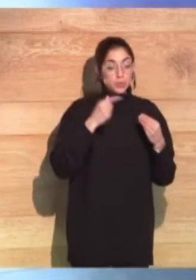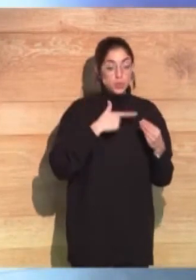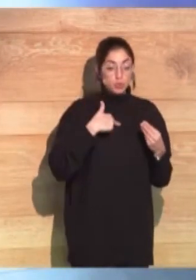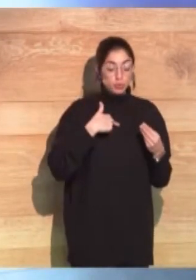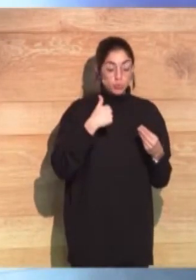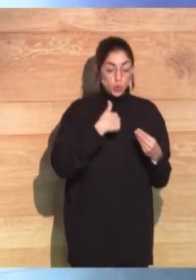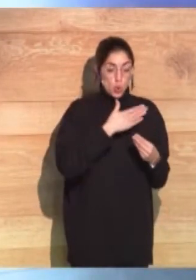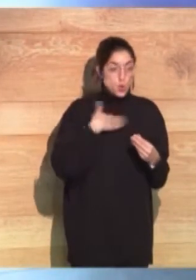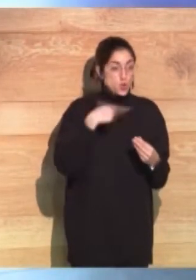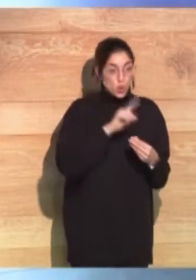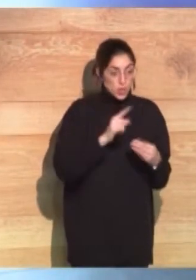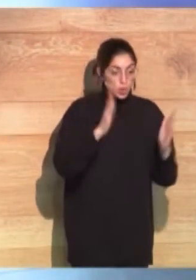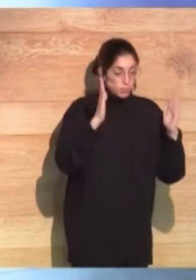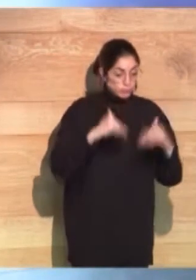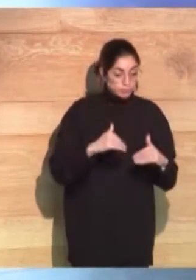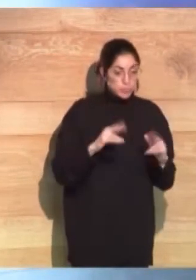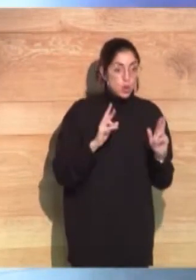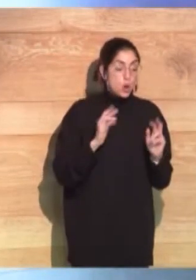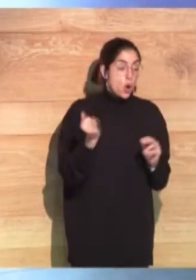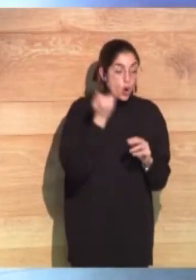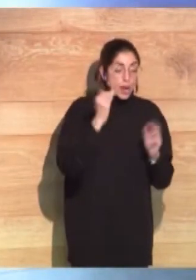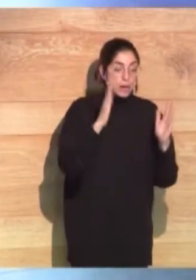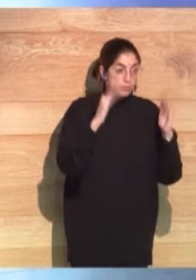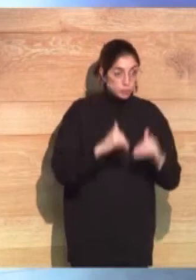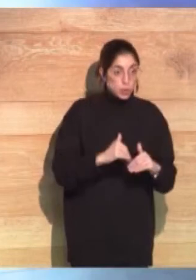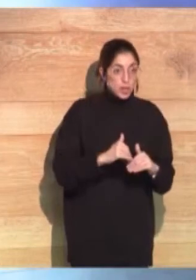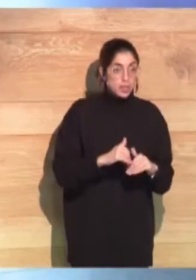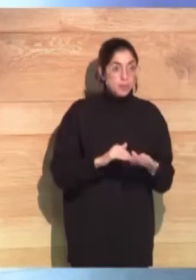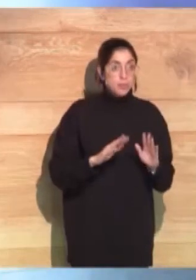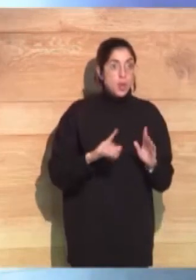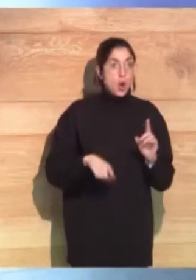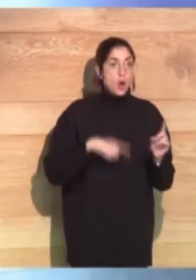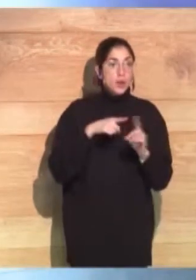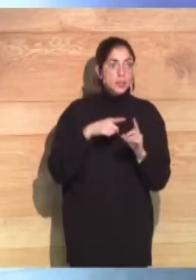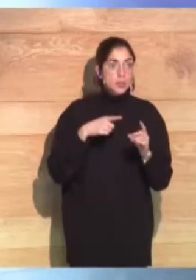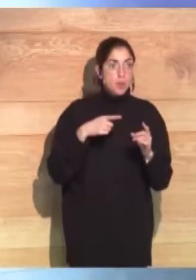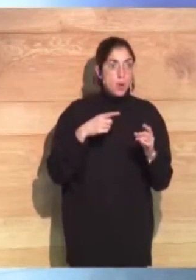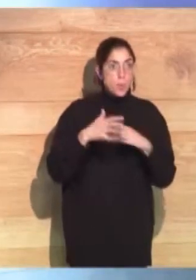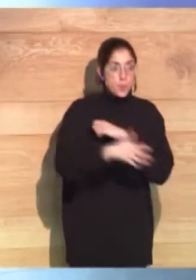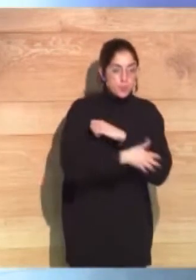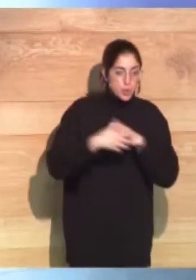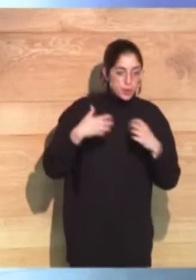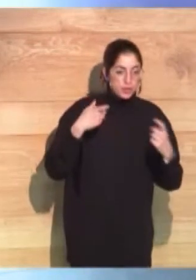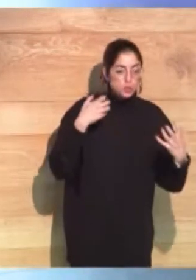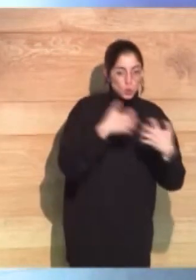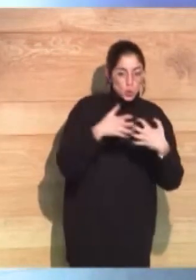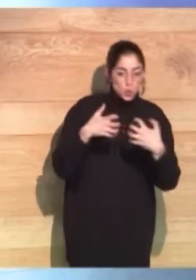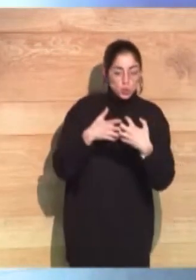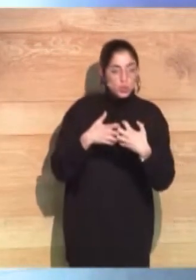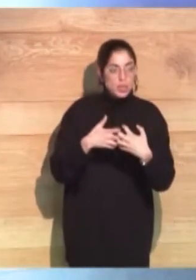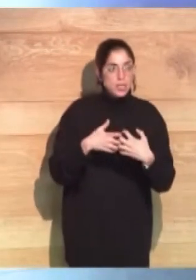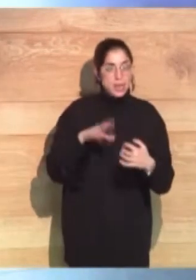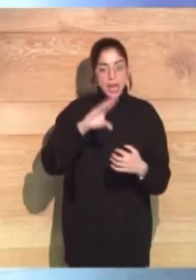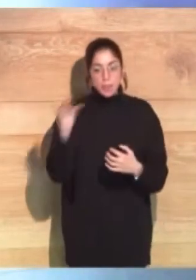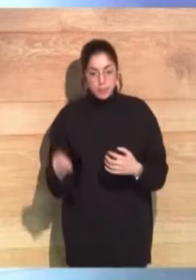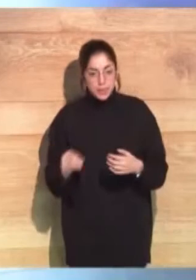gustaría ver asociaciones que reunieran a todo el mundo para combatir la pobreza en África o en